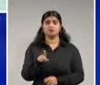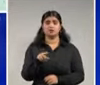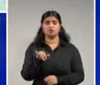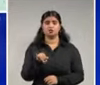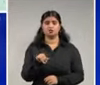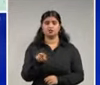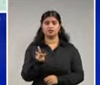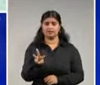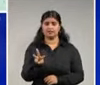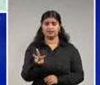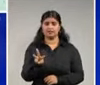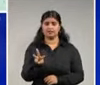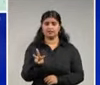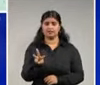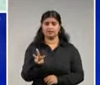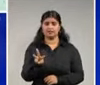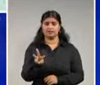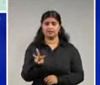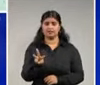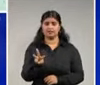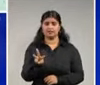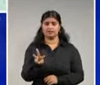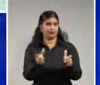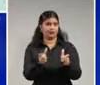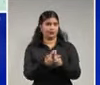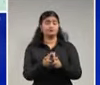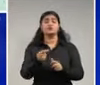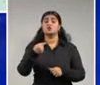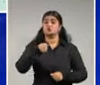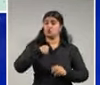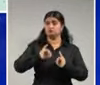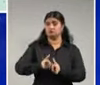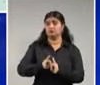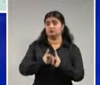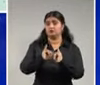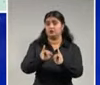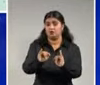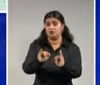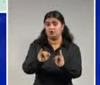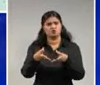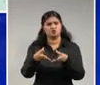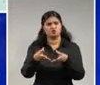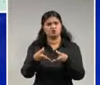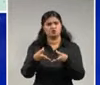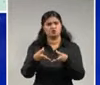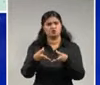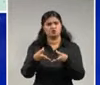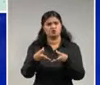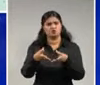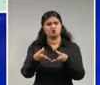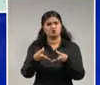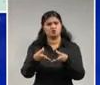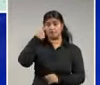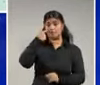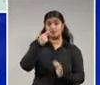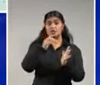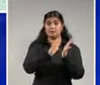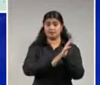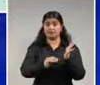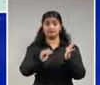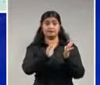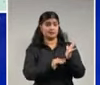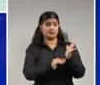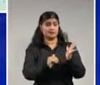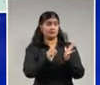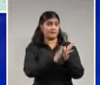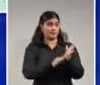60.163 casos menos. Yo hago este análisis para ver cómo se ha venido disminuyendo a partir